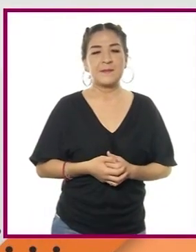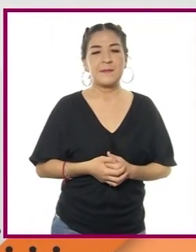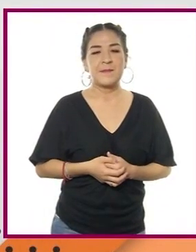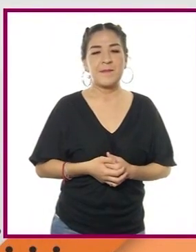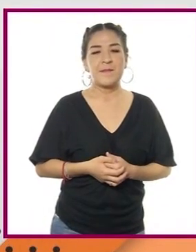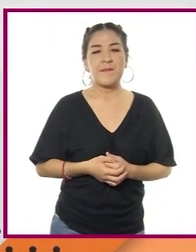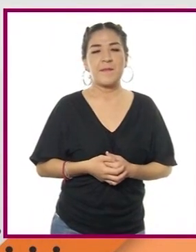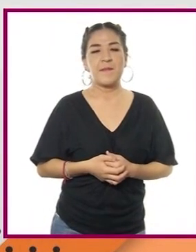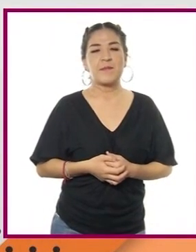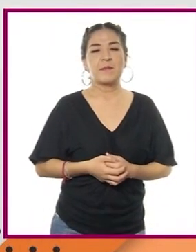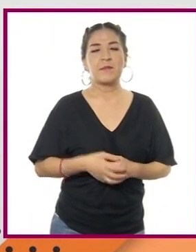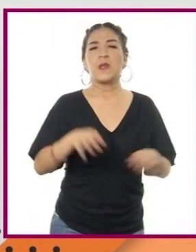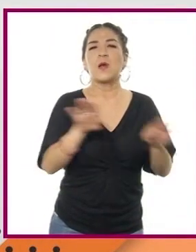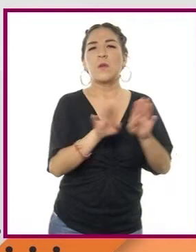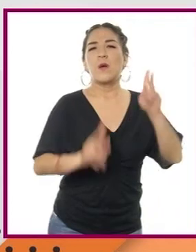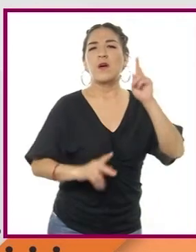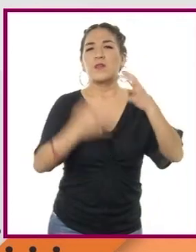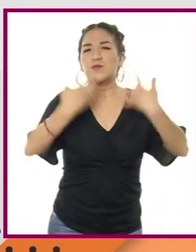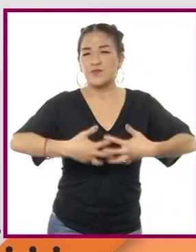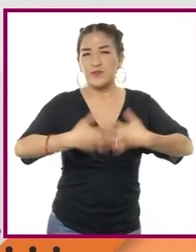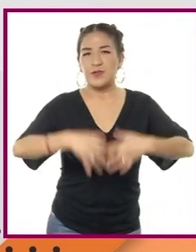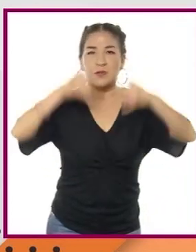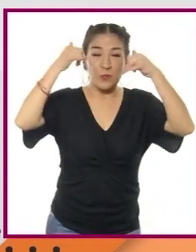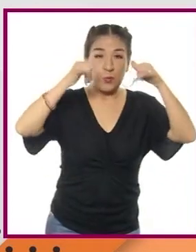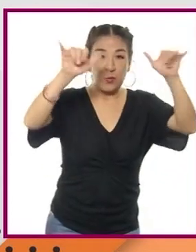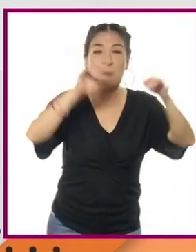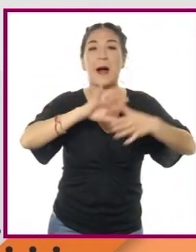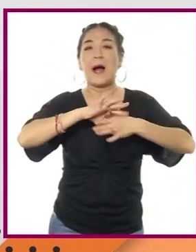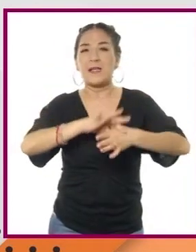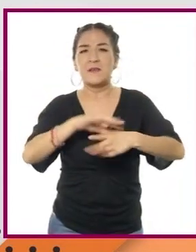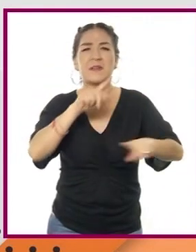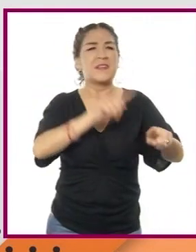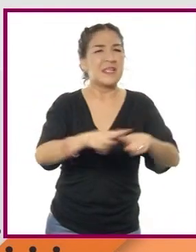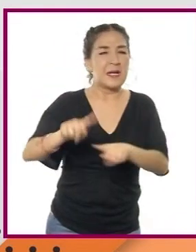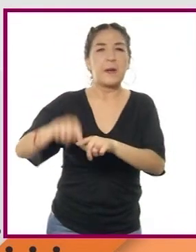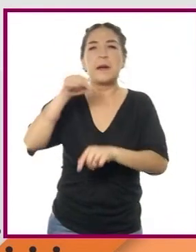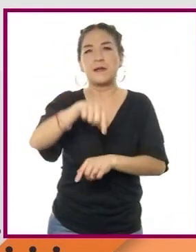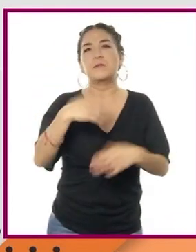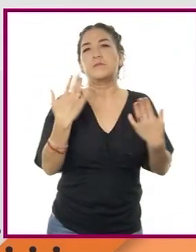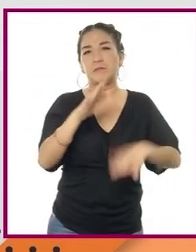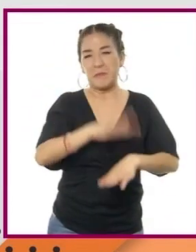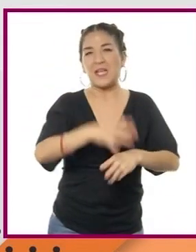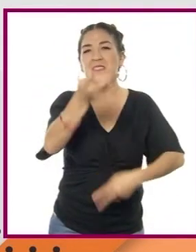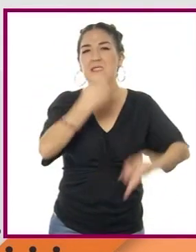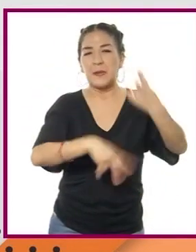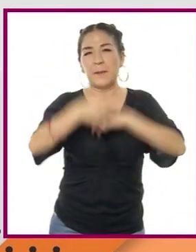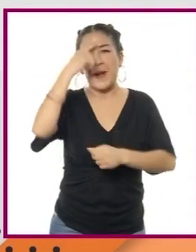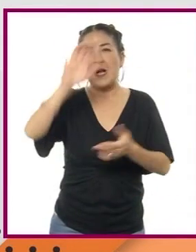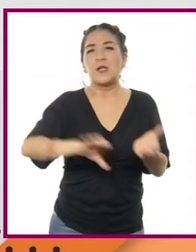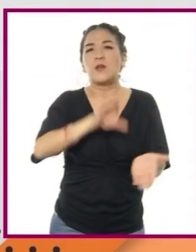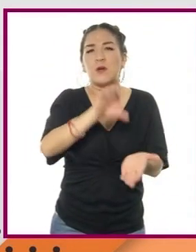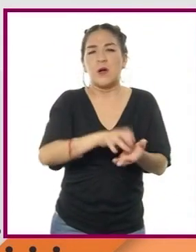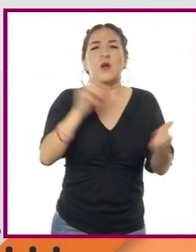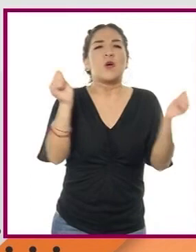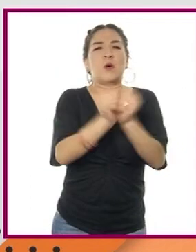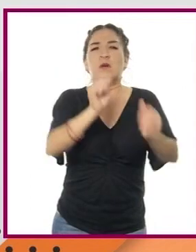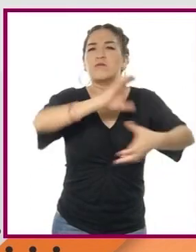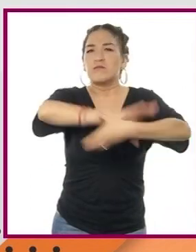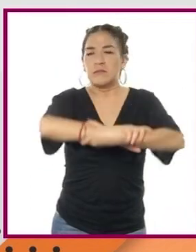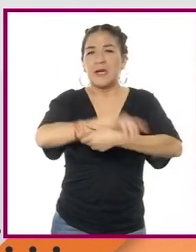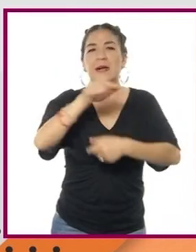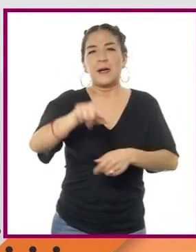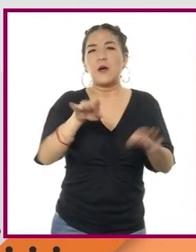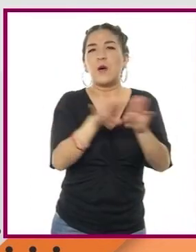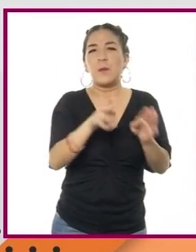La industria agropecuaria fue fundamental para el desarrollo económico de la colonia y estuvo estrechamente relacionada con la minería,